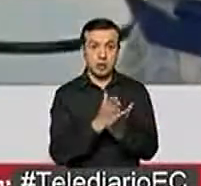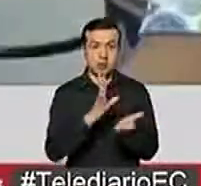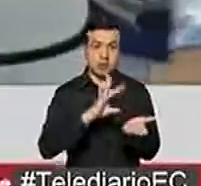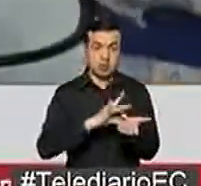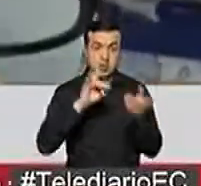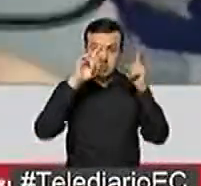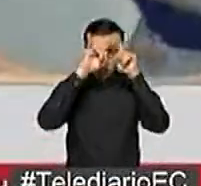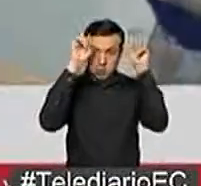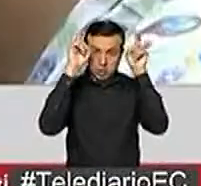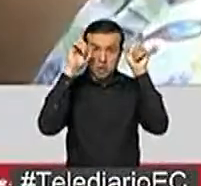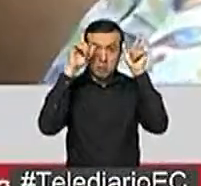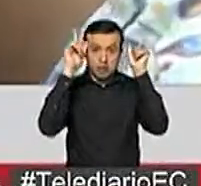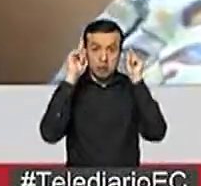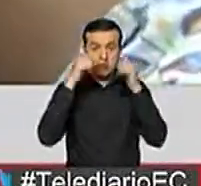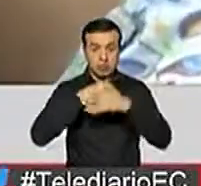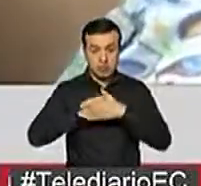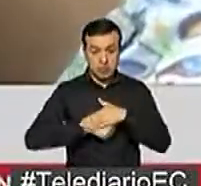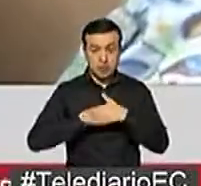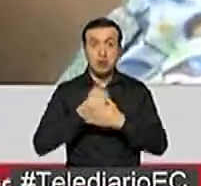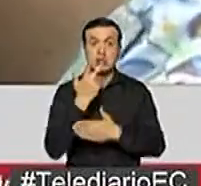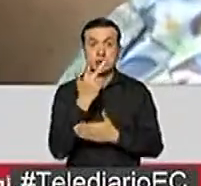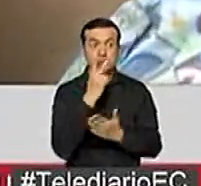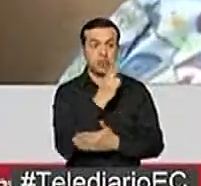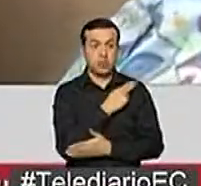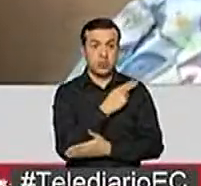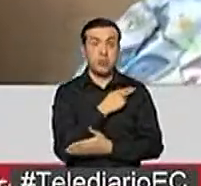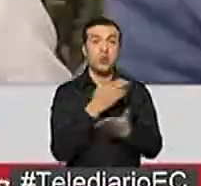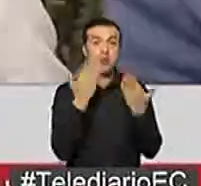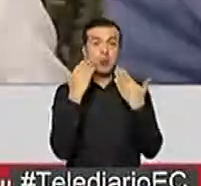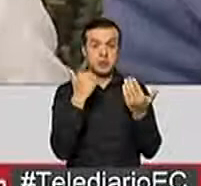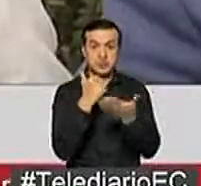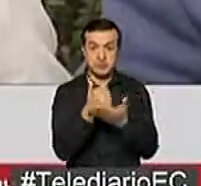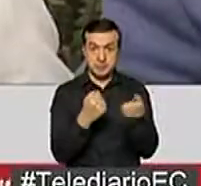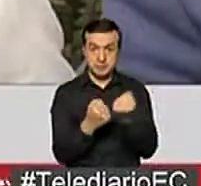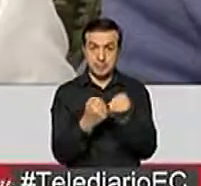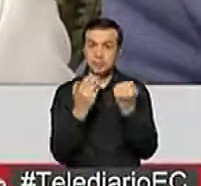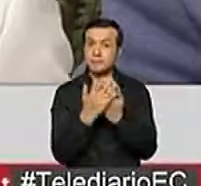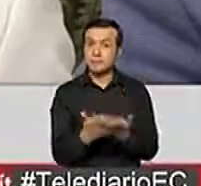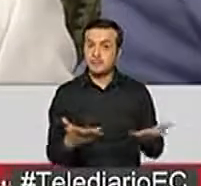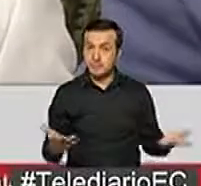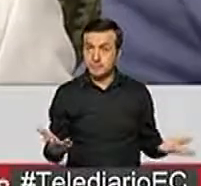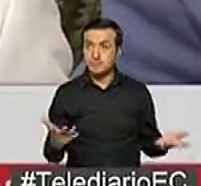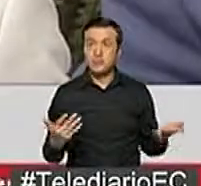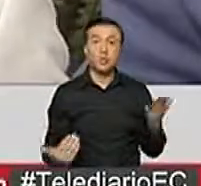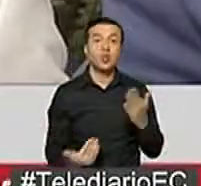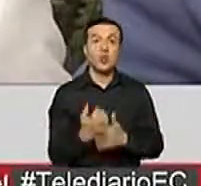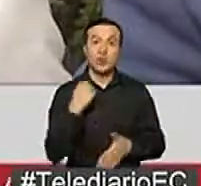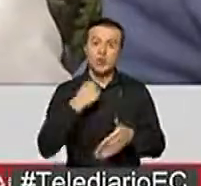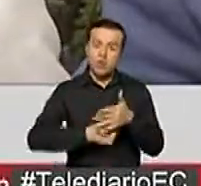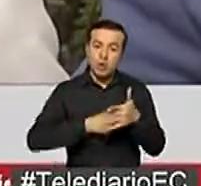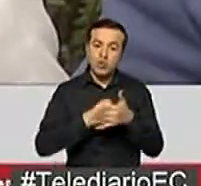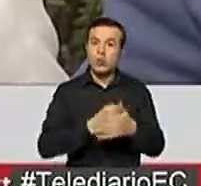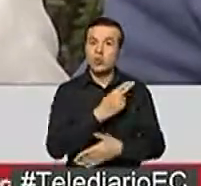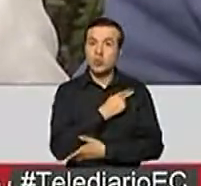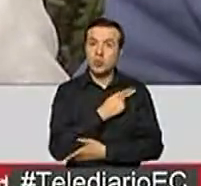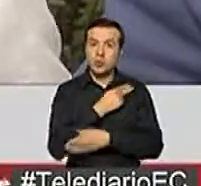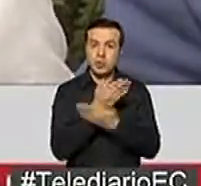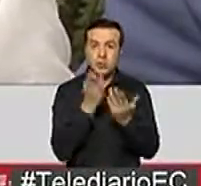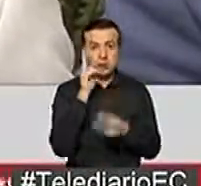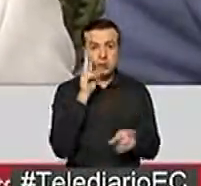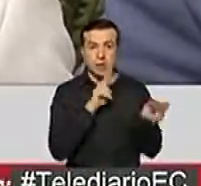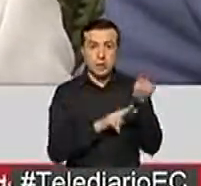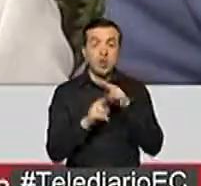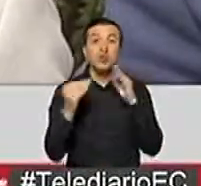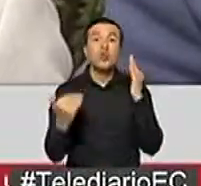Enfermería, Obstetricia y Nutrición de estas tres universidades en Azuay son beneficiados. Quizá el nuevo reto que tenemos como universidad es justamente identificar esos